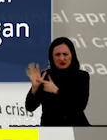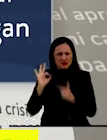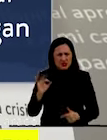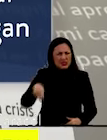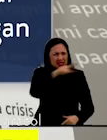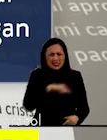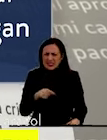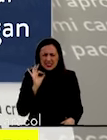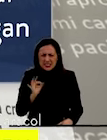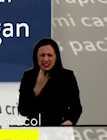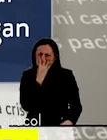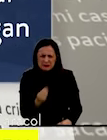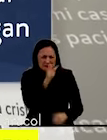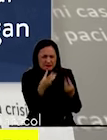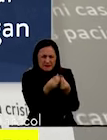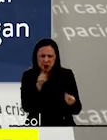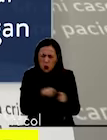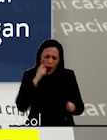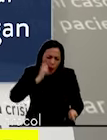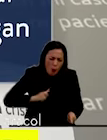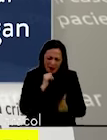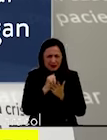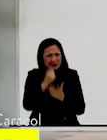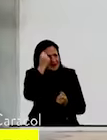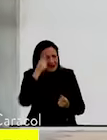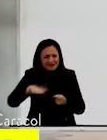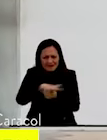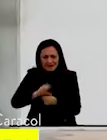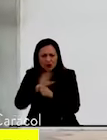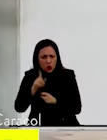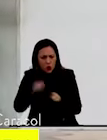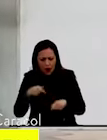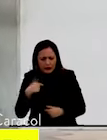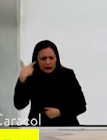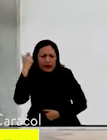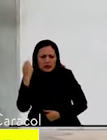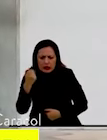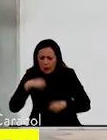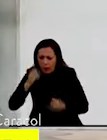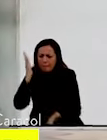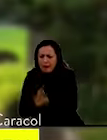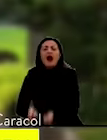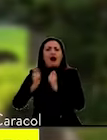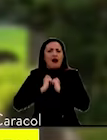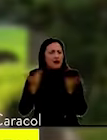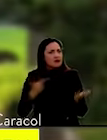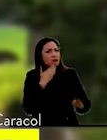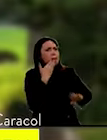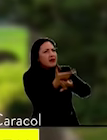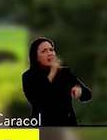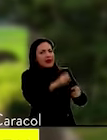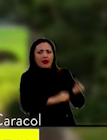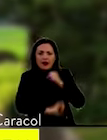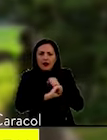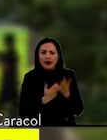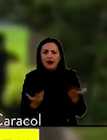emergencia social para sacar del hospital médicos que arriesgan su vida denuncian que además de los despidos a otros médicos les rebajaron las horas